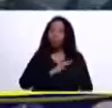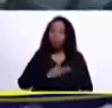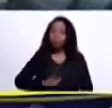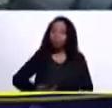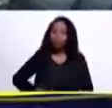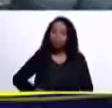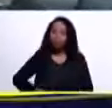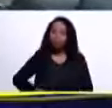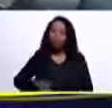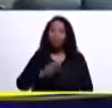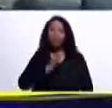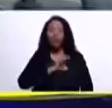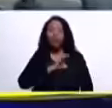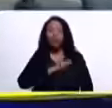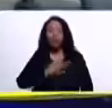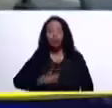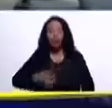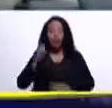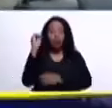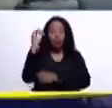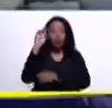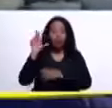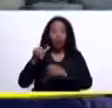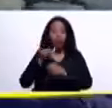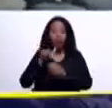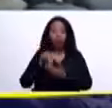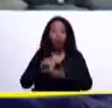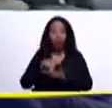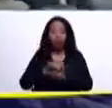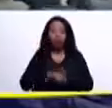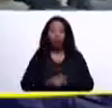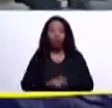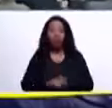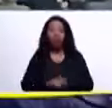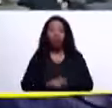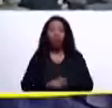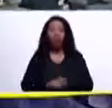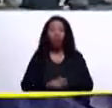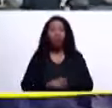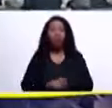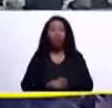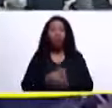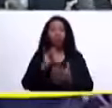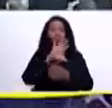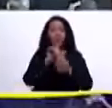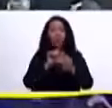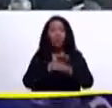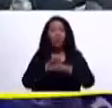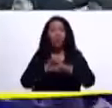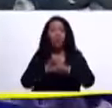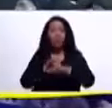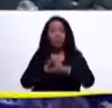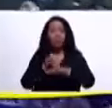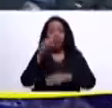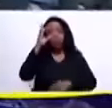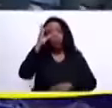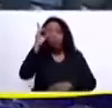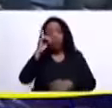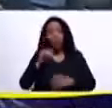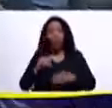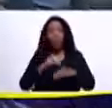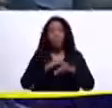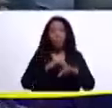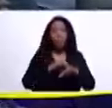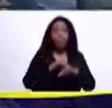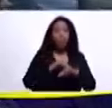Señor presidente de la Asamblea, nuestra queridísima vicepresidenta, ministros, gobernadores,